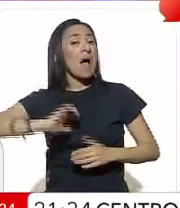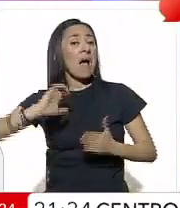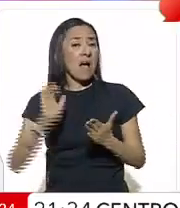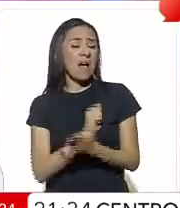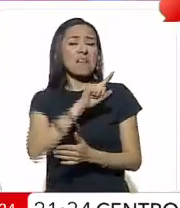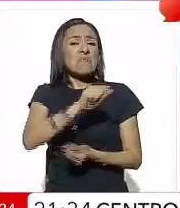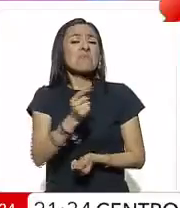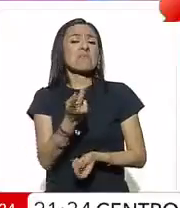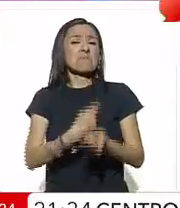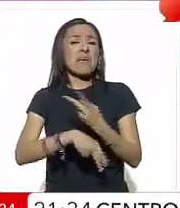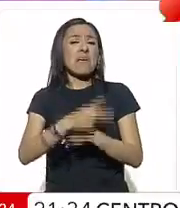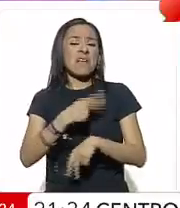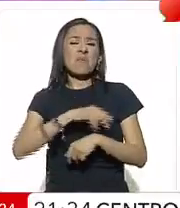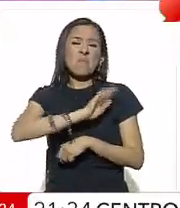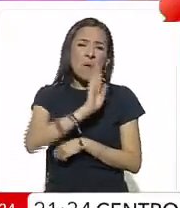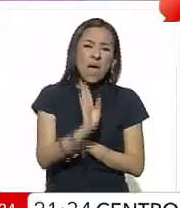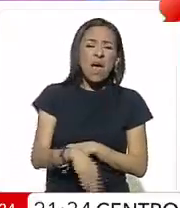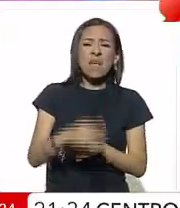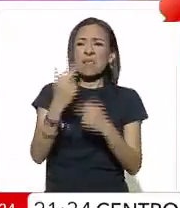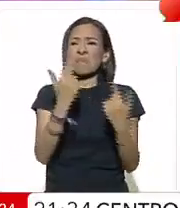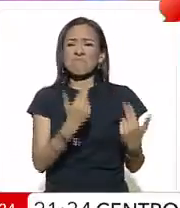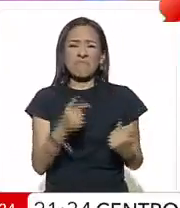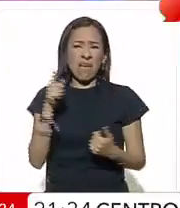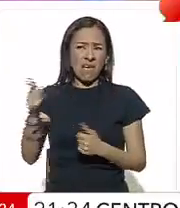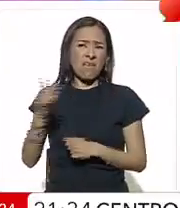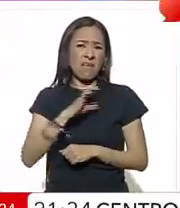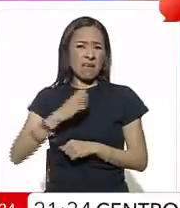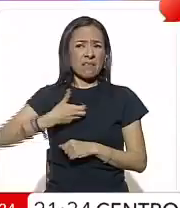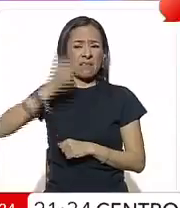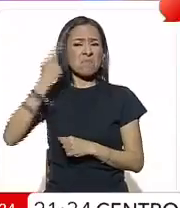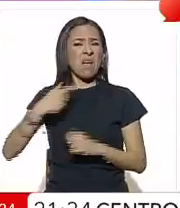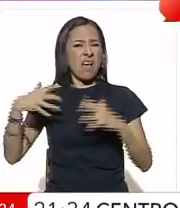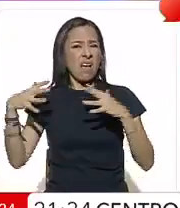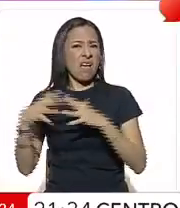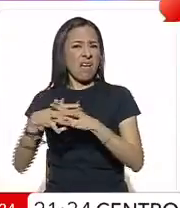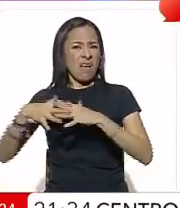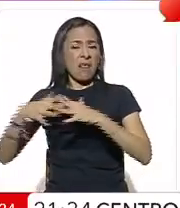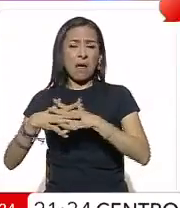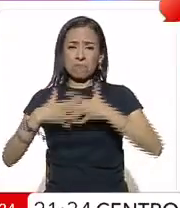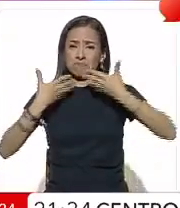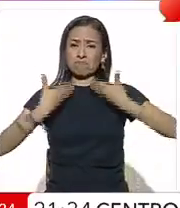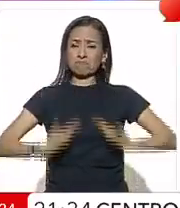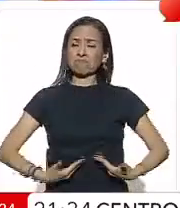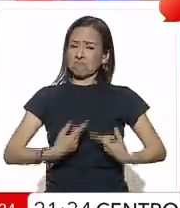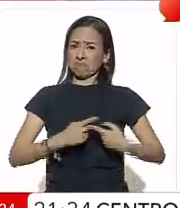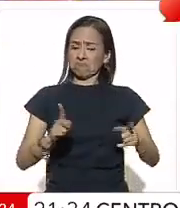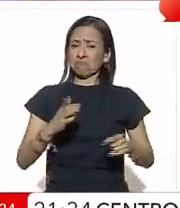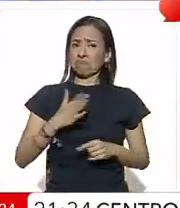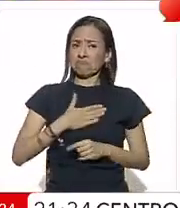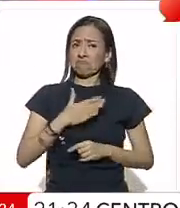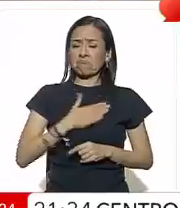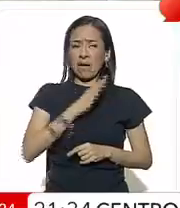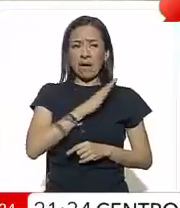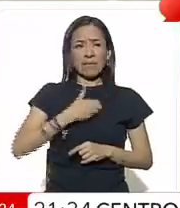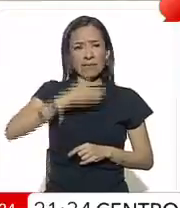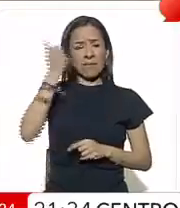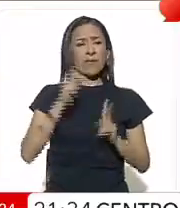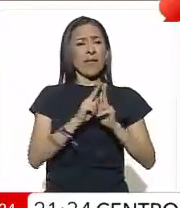es la candidata de guerras interminables. Yo soy el candidato de la paz. Yo soy la paz.